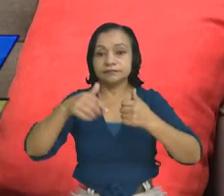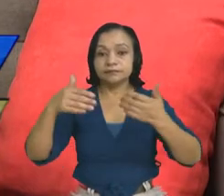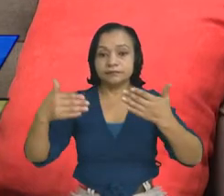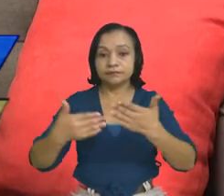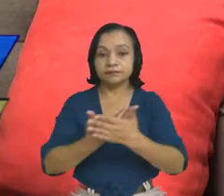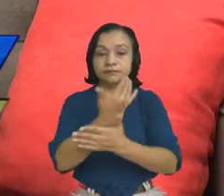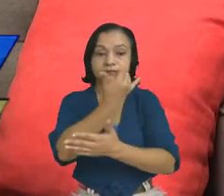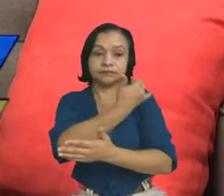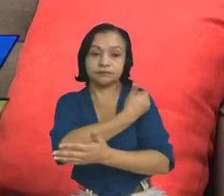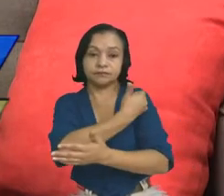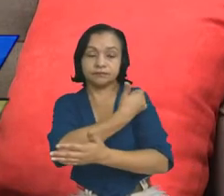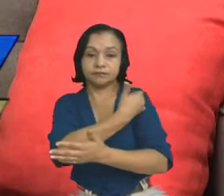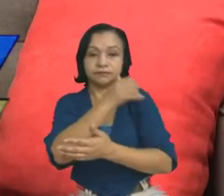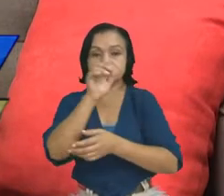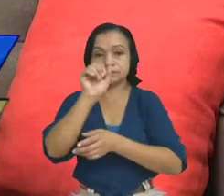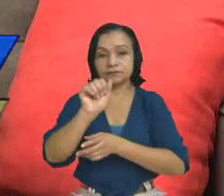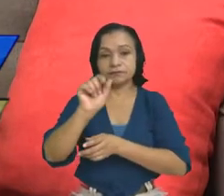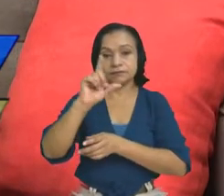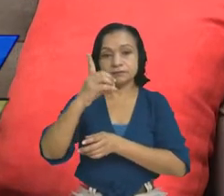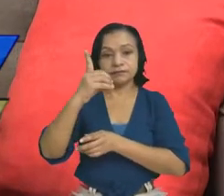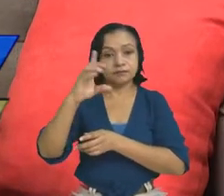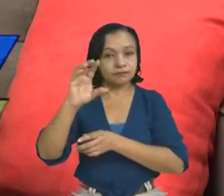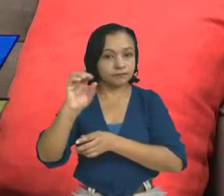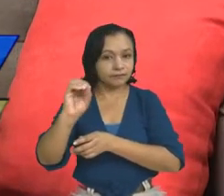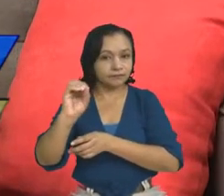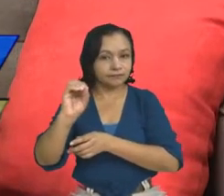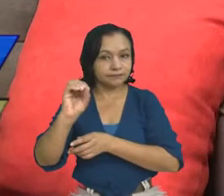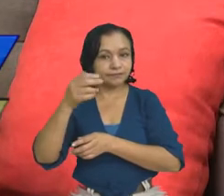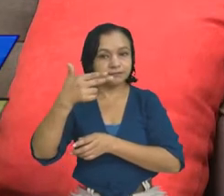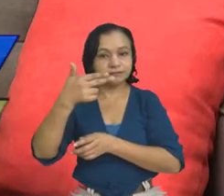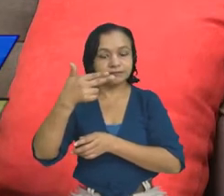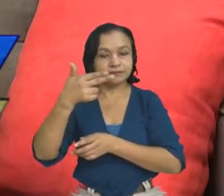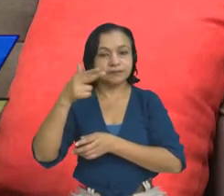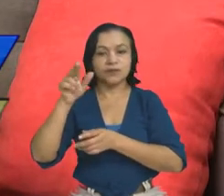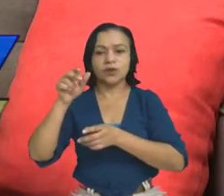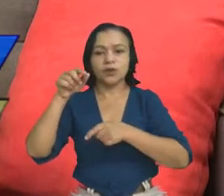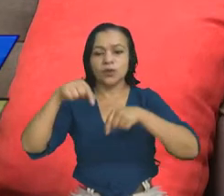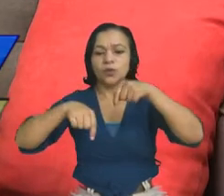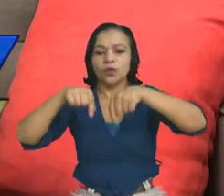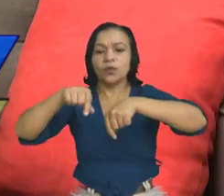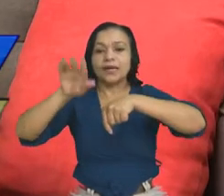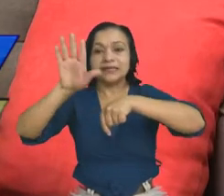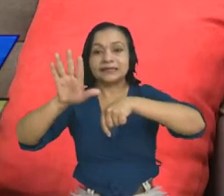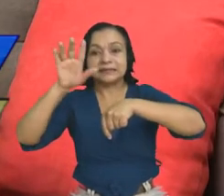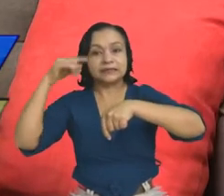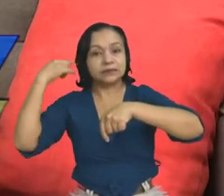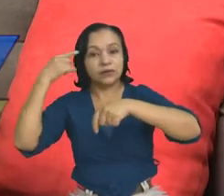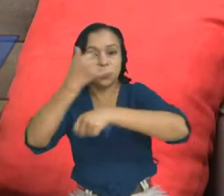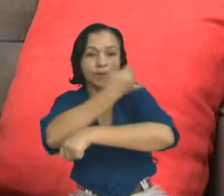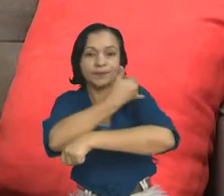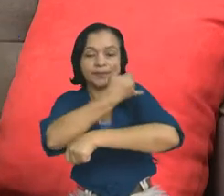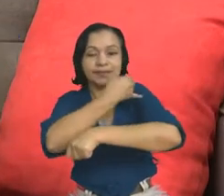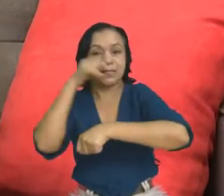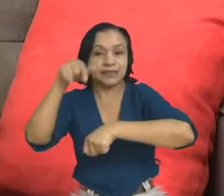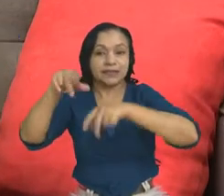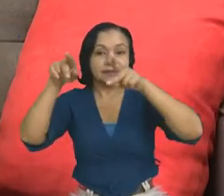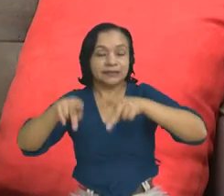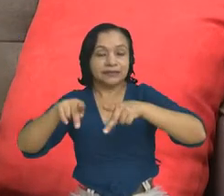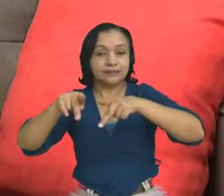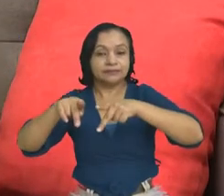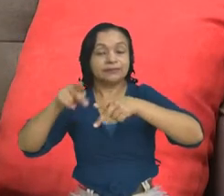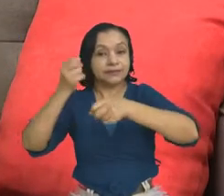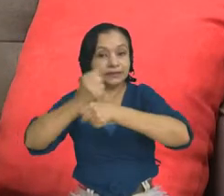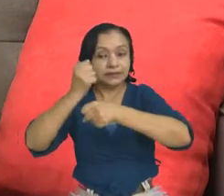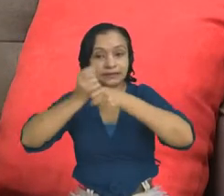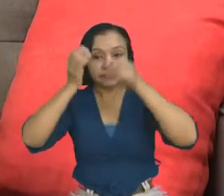nuevo hospital Aldo Chavarría, pues restituyendo como parte del proceso de restitución de derechos a nuestro